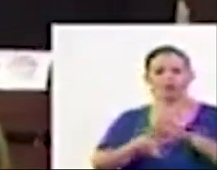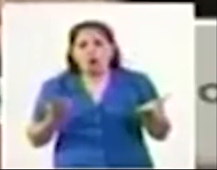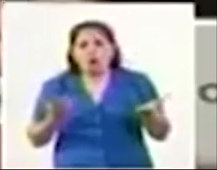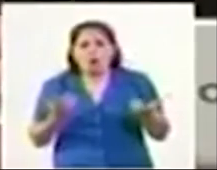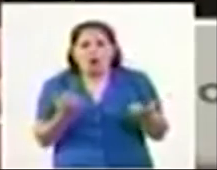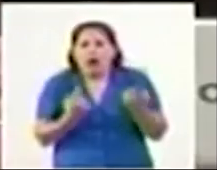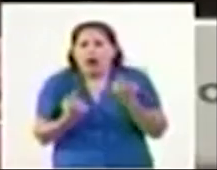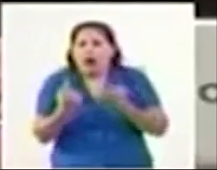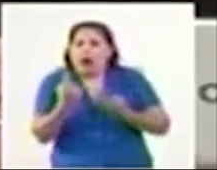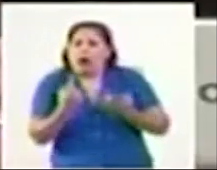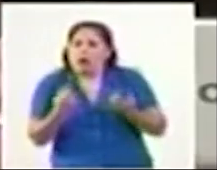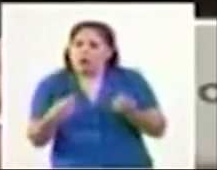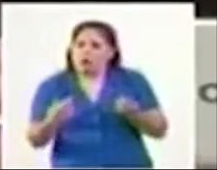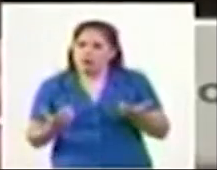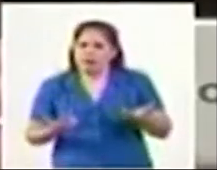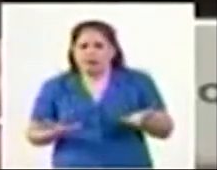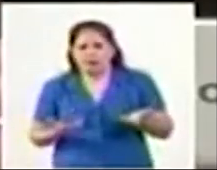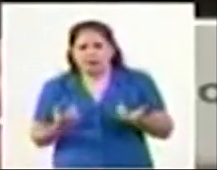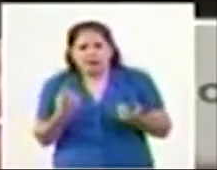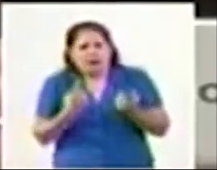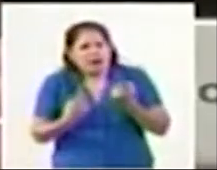gestos.